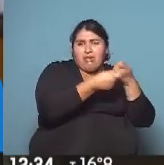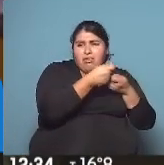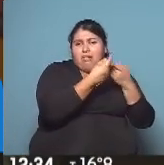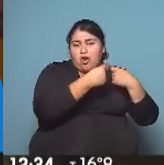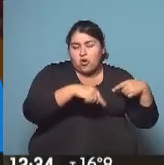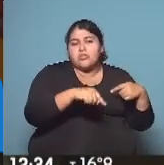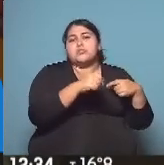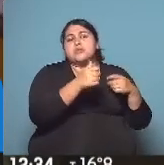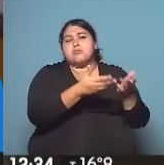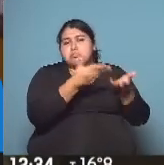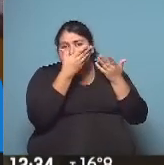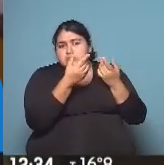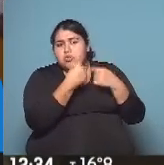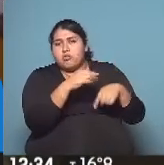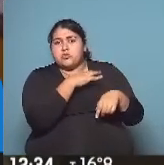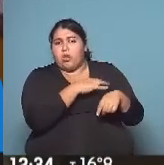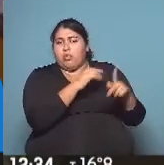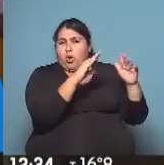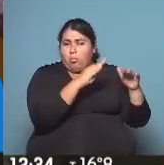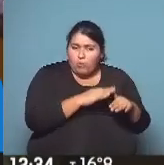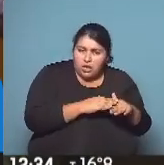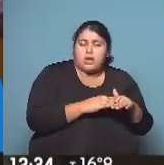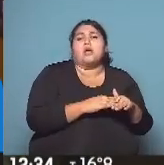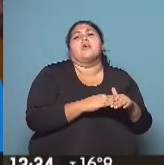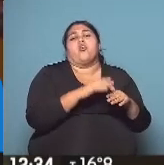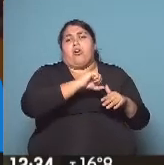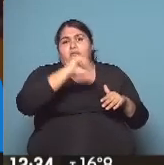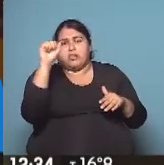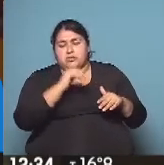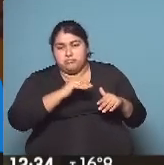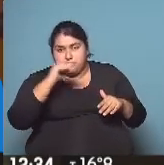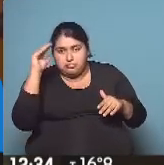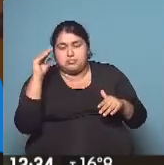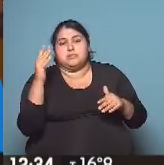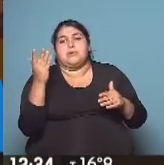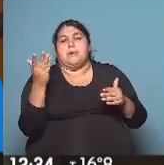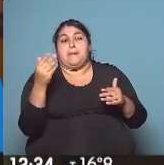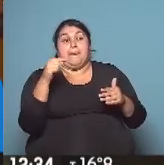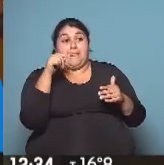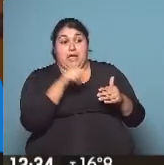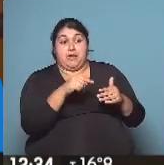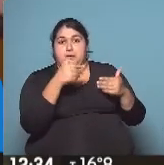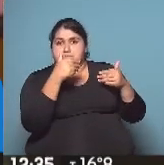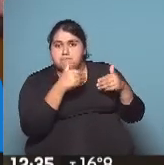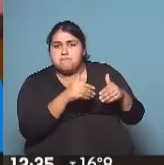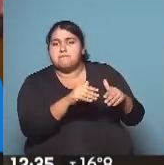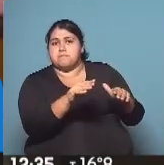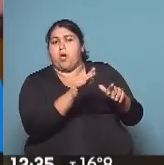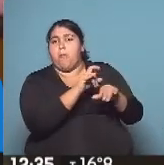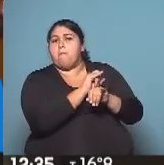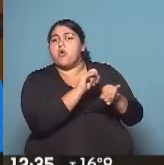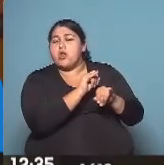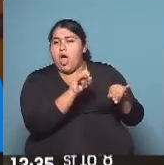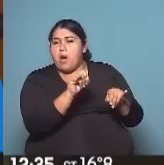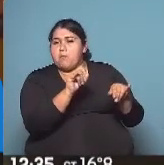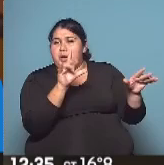de cambio, se atrasa el poder adquisitivo, se acelera la inflación y demás. Eh, a partir de entonces se entra este programa que hemos hecho